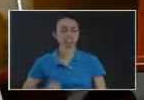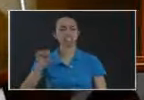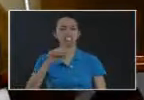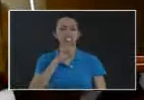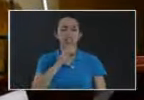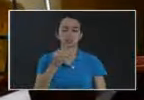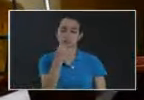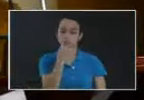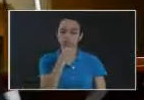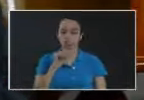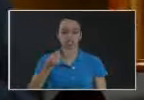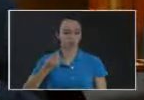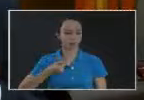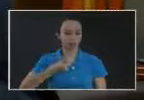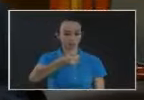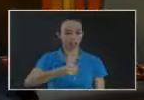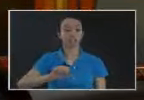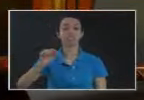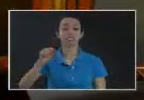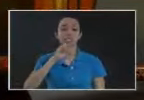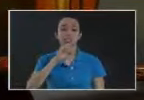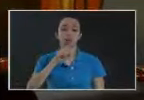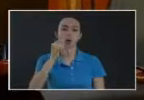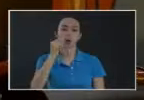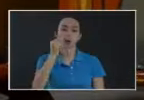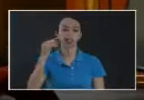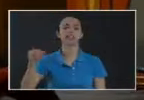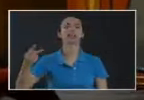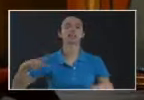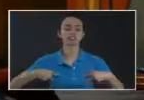maten. Si es hombre, que viva.